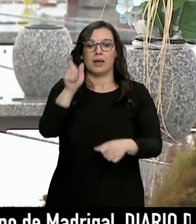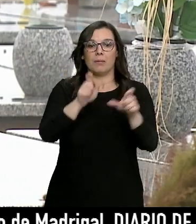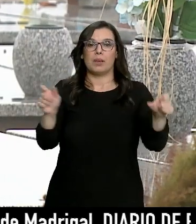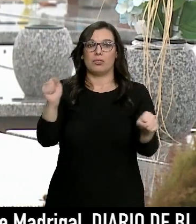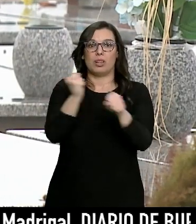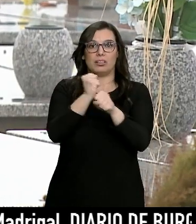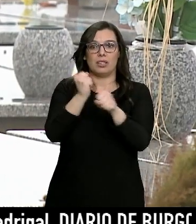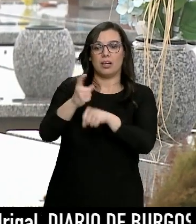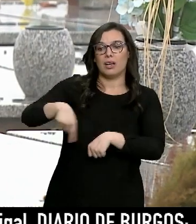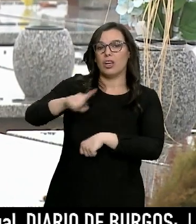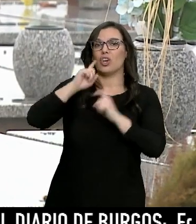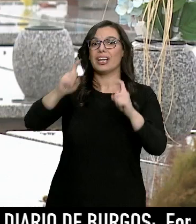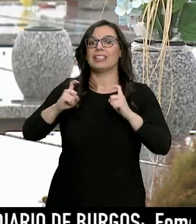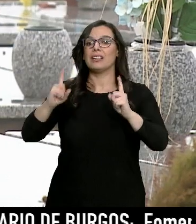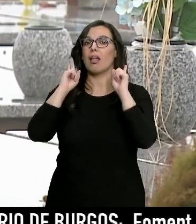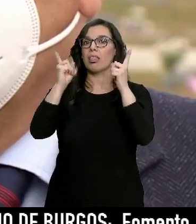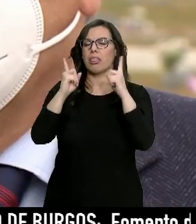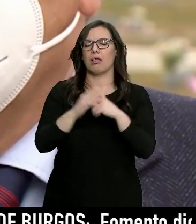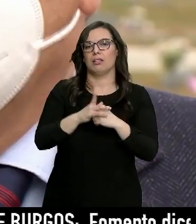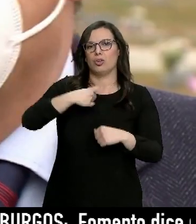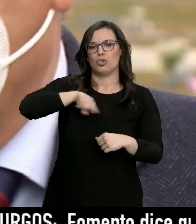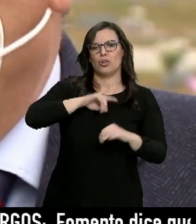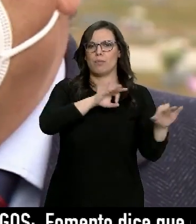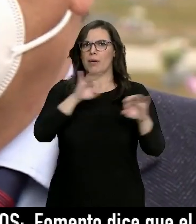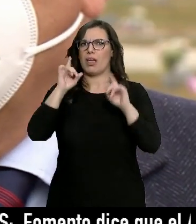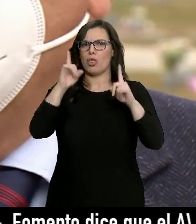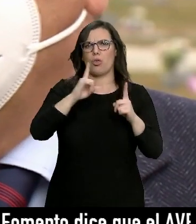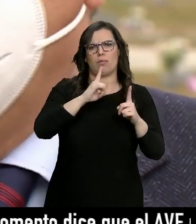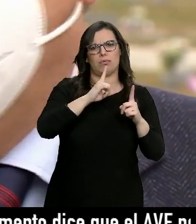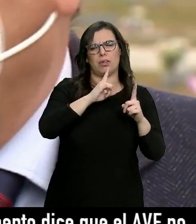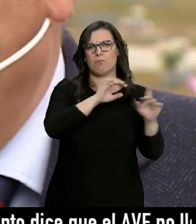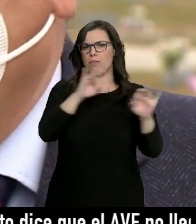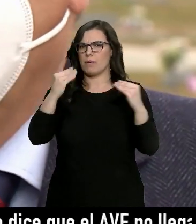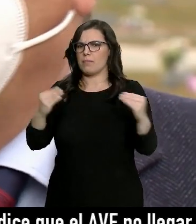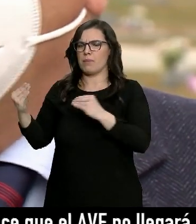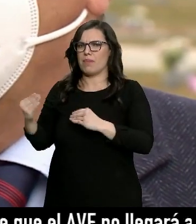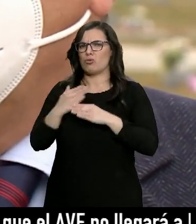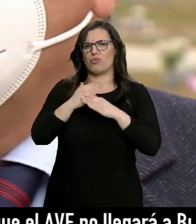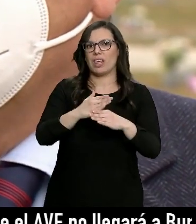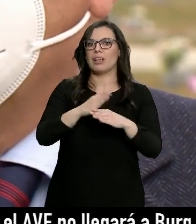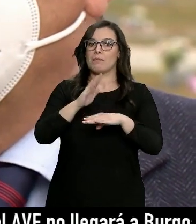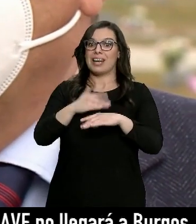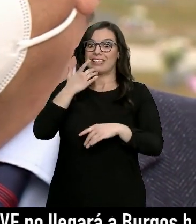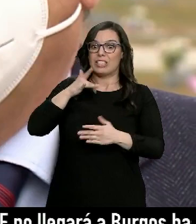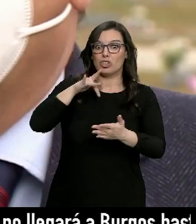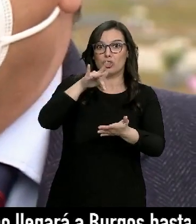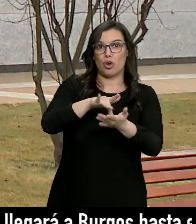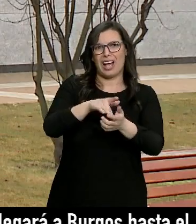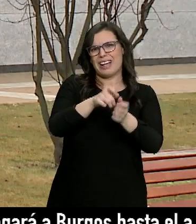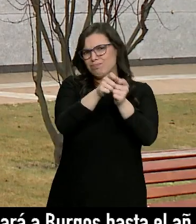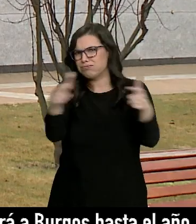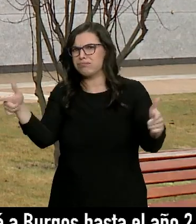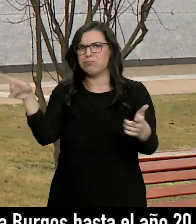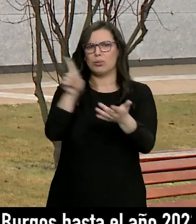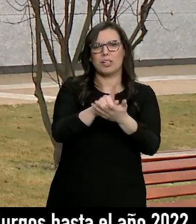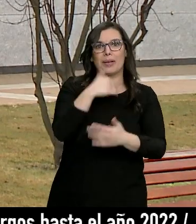buscan formas de adelantarse. Hemos hecho acopio más que suficiente para hacer frente a cualquier situación crítica que